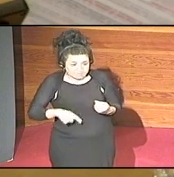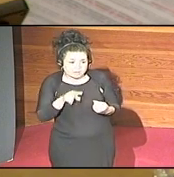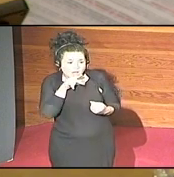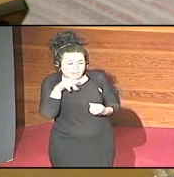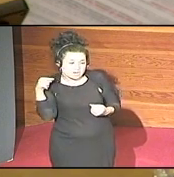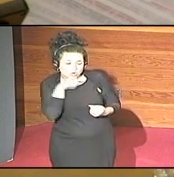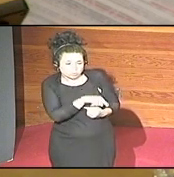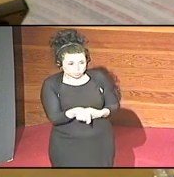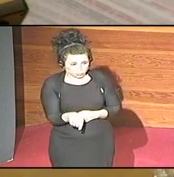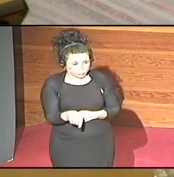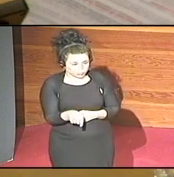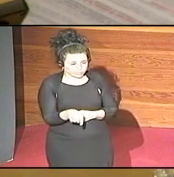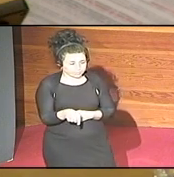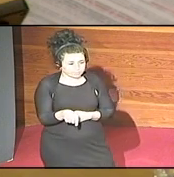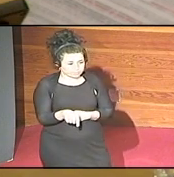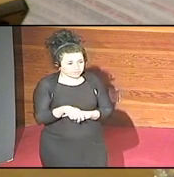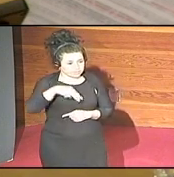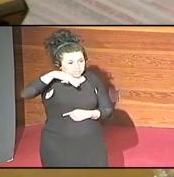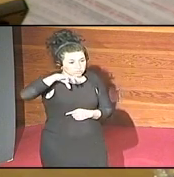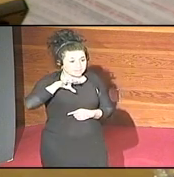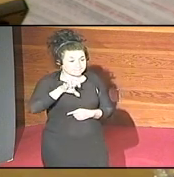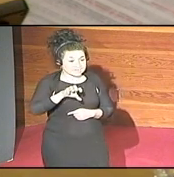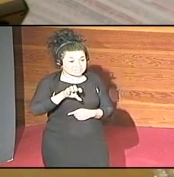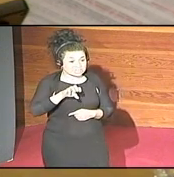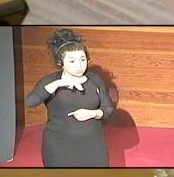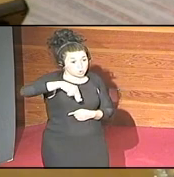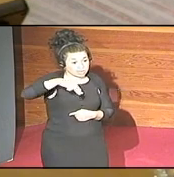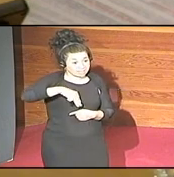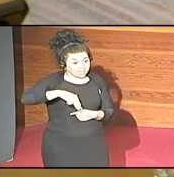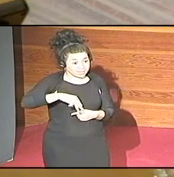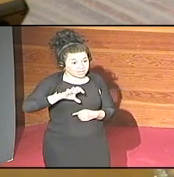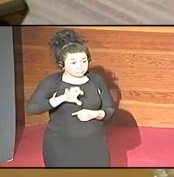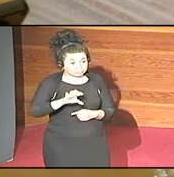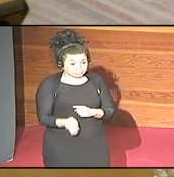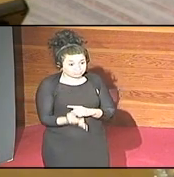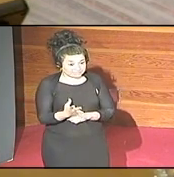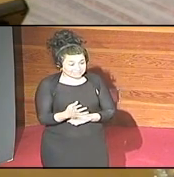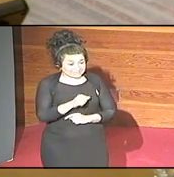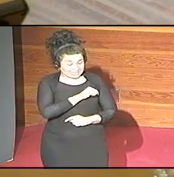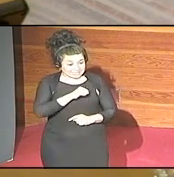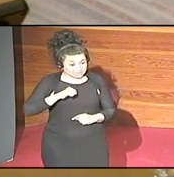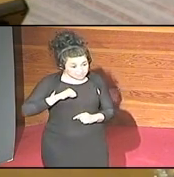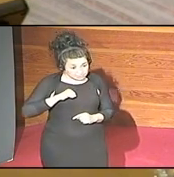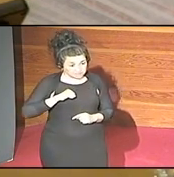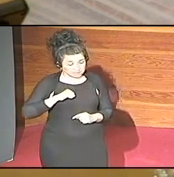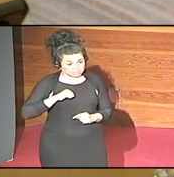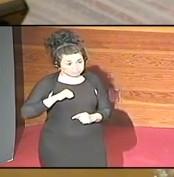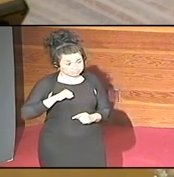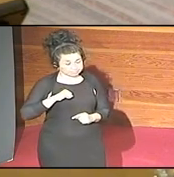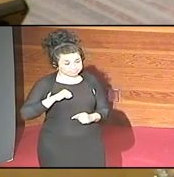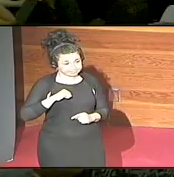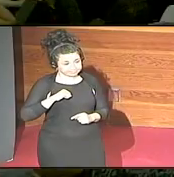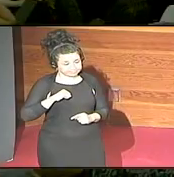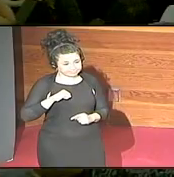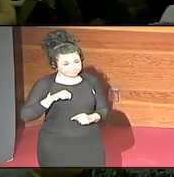Cuando Moldova se convirtió en un estado independiente, hubo una serie de grupos